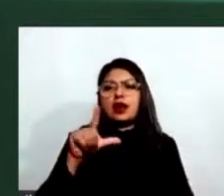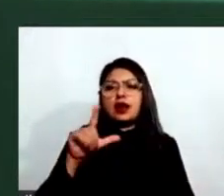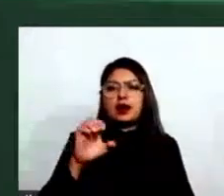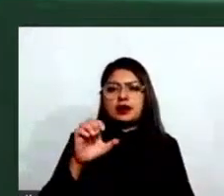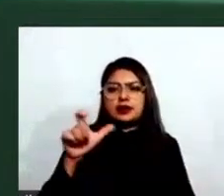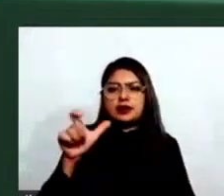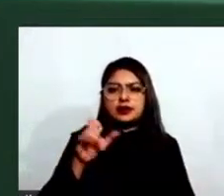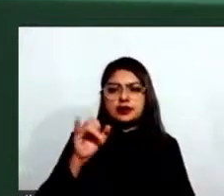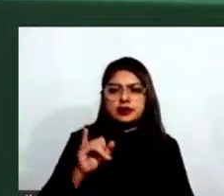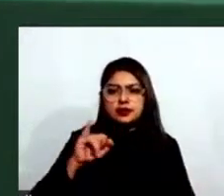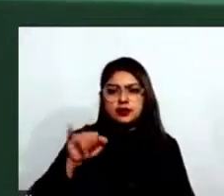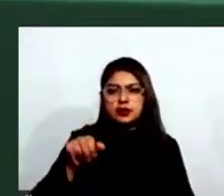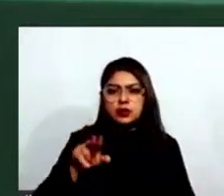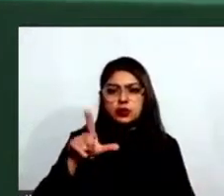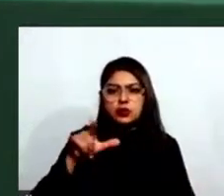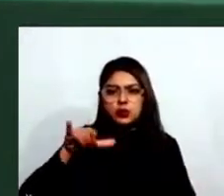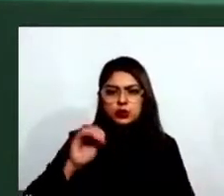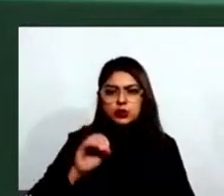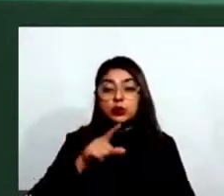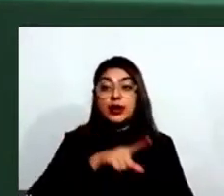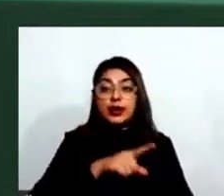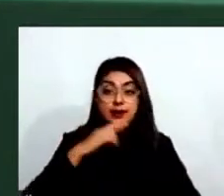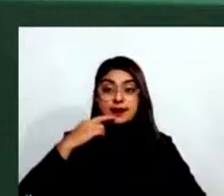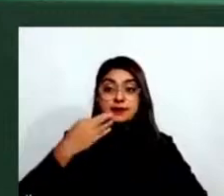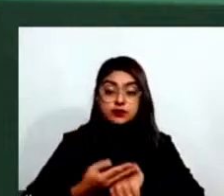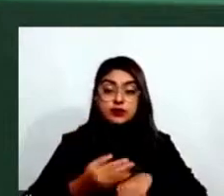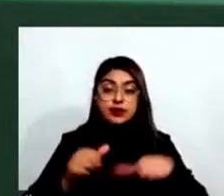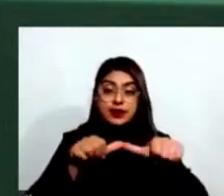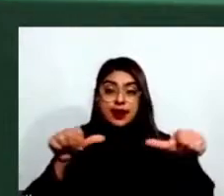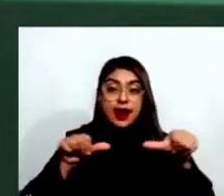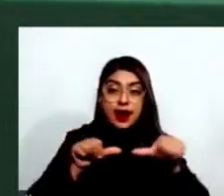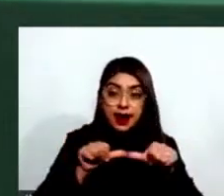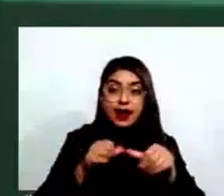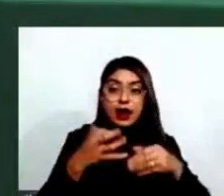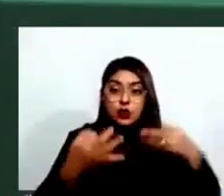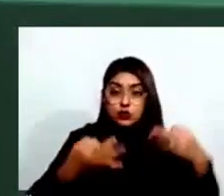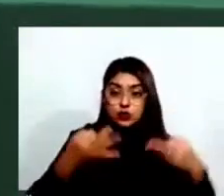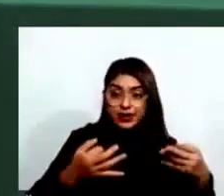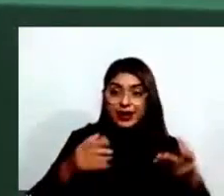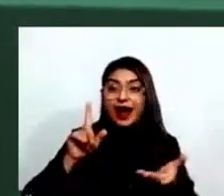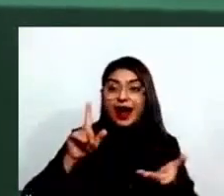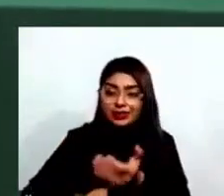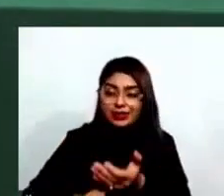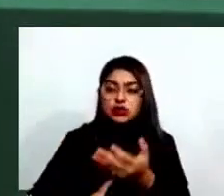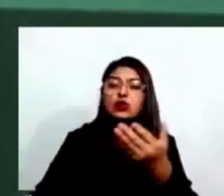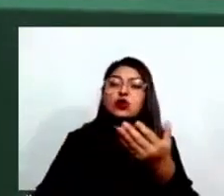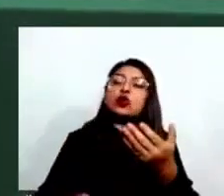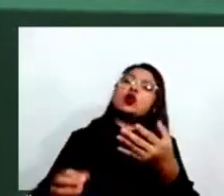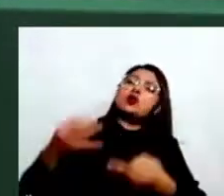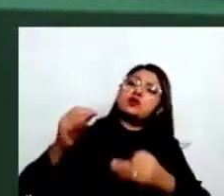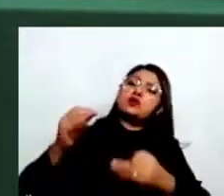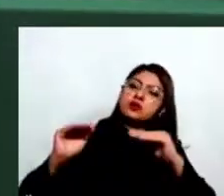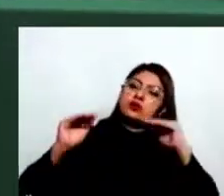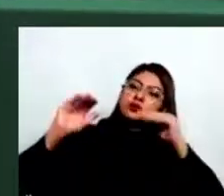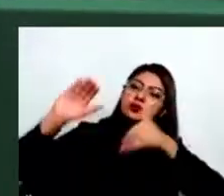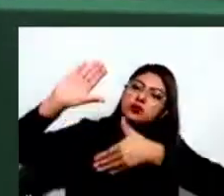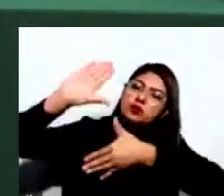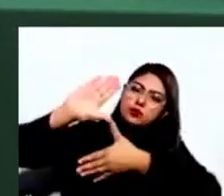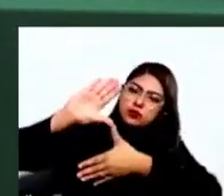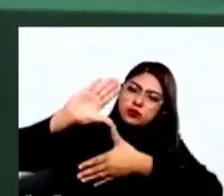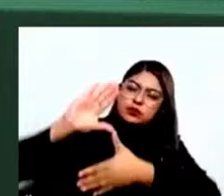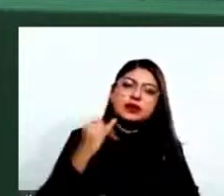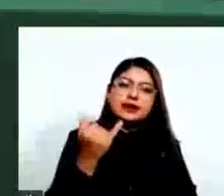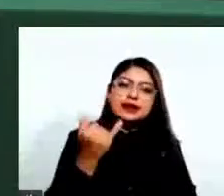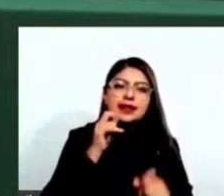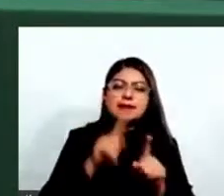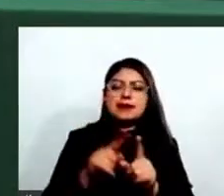es el responsable del área jurídica de la Corte Interamericana de Derechos Humanos. Y desde luego a la presidenta que tuvo la iniciativa de que se